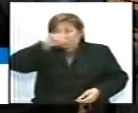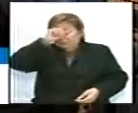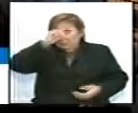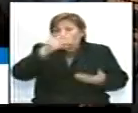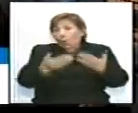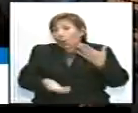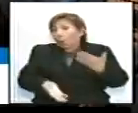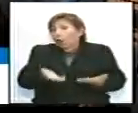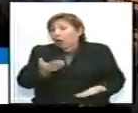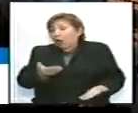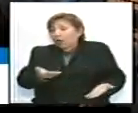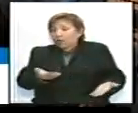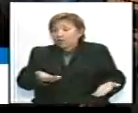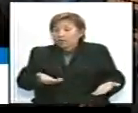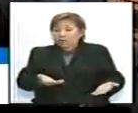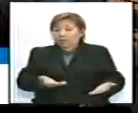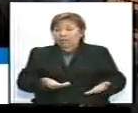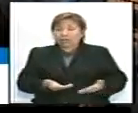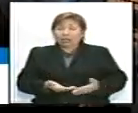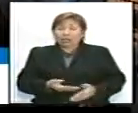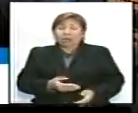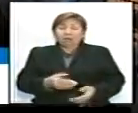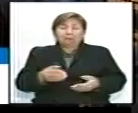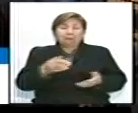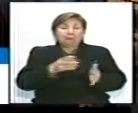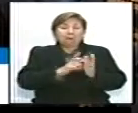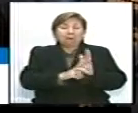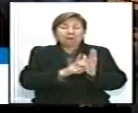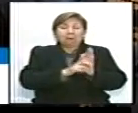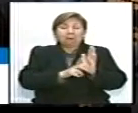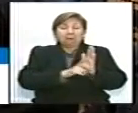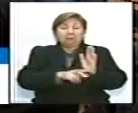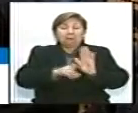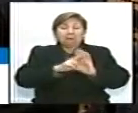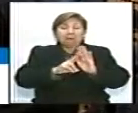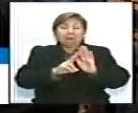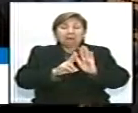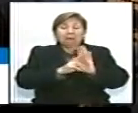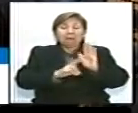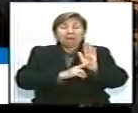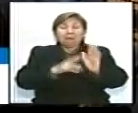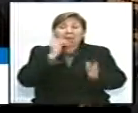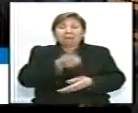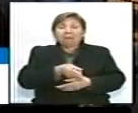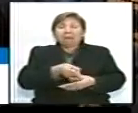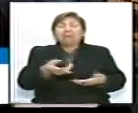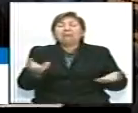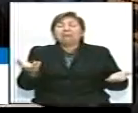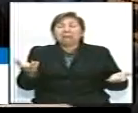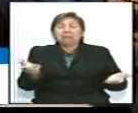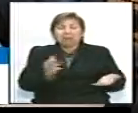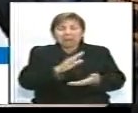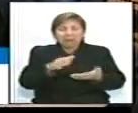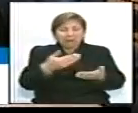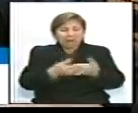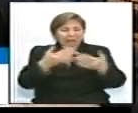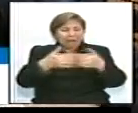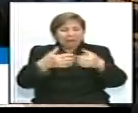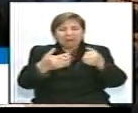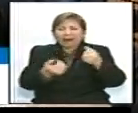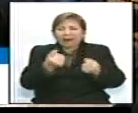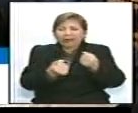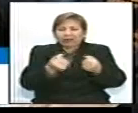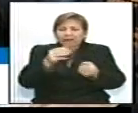hay alguna legislación o reglamentación que lo impide para todo tipo de equipos, ¿eh?